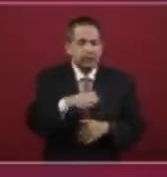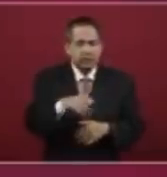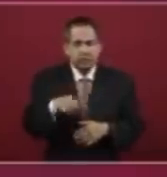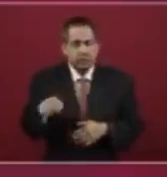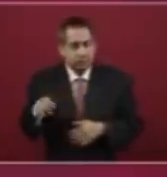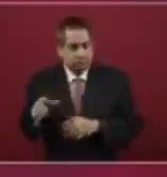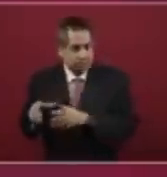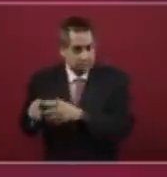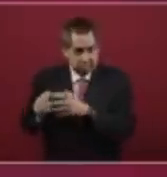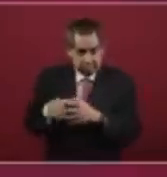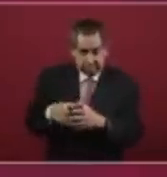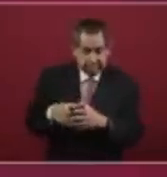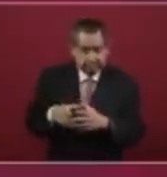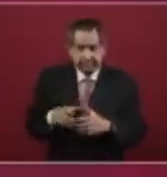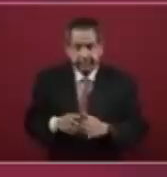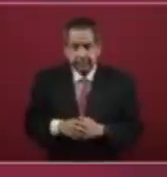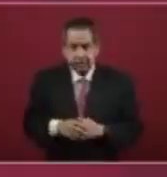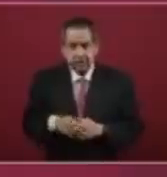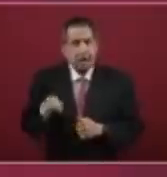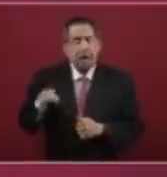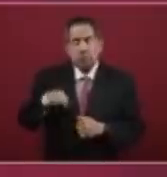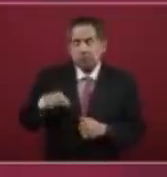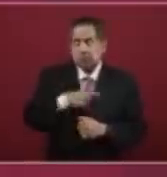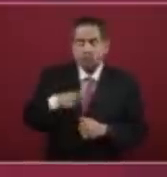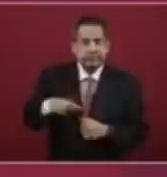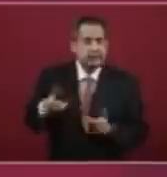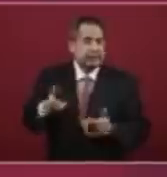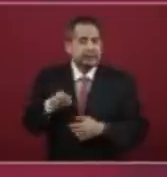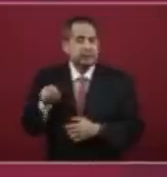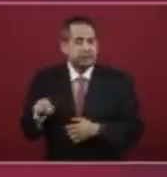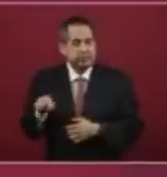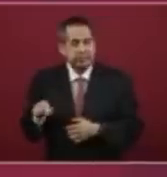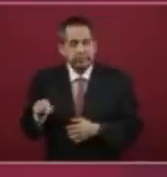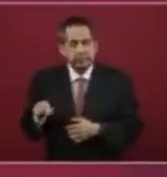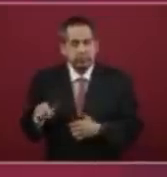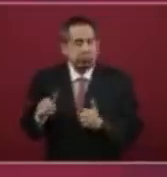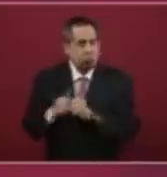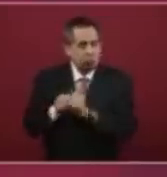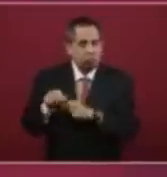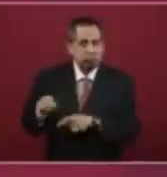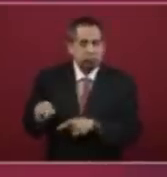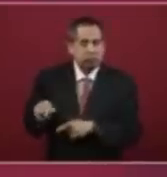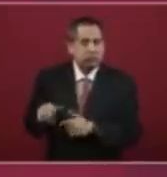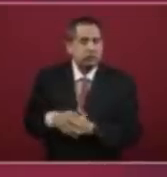pues que actúen con